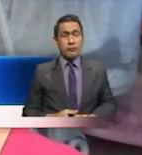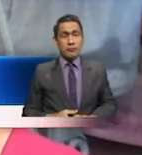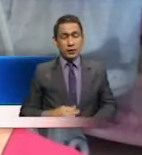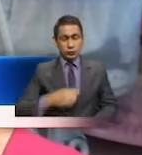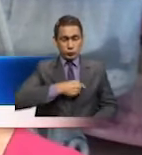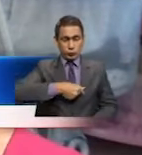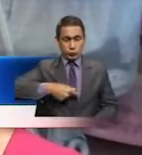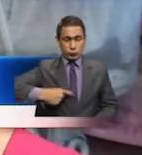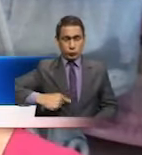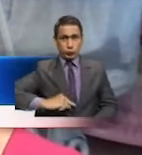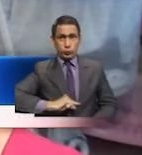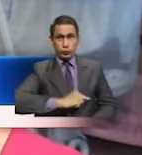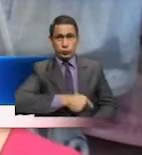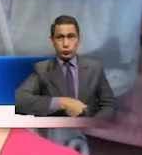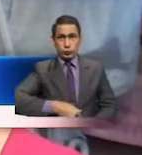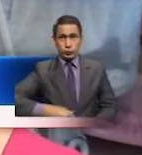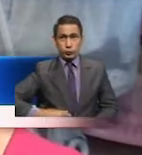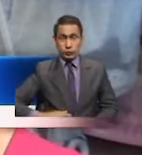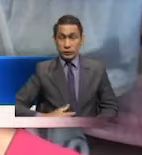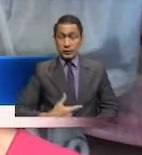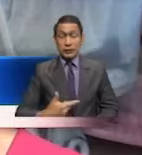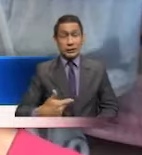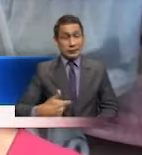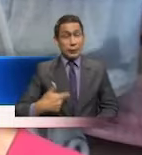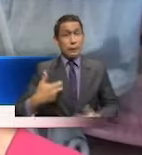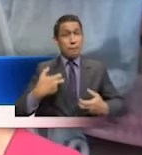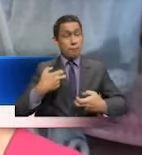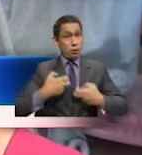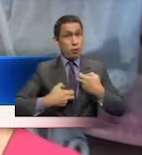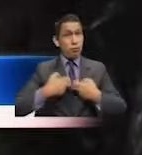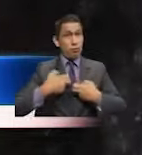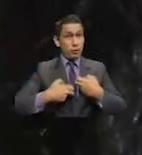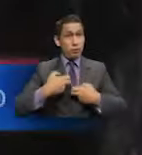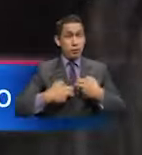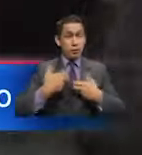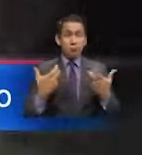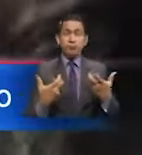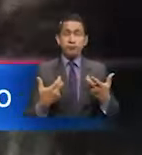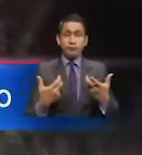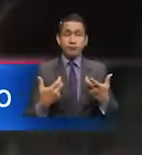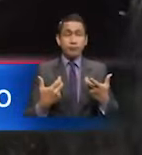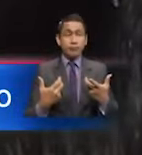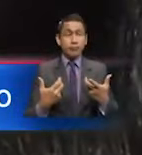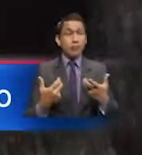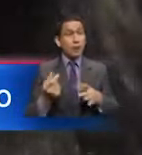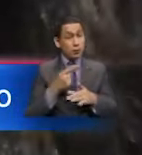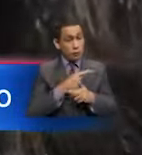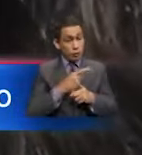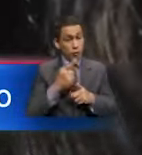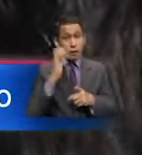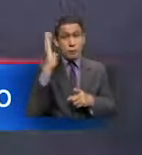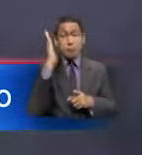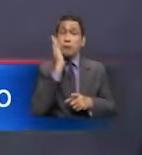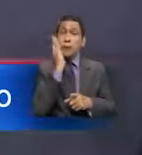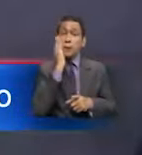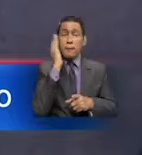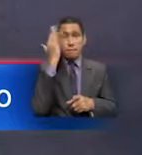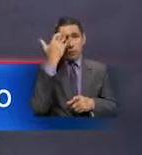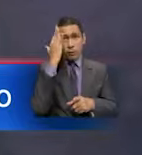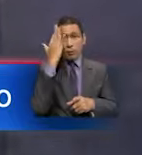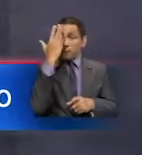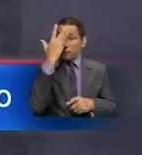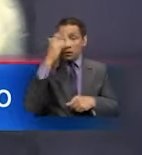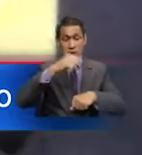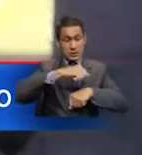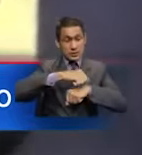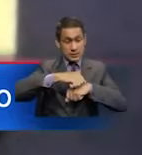biliar para que por lo menos sude un poquito y pueda ella tener un poco más de vida. Sin embargo, esta madre está desesperada, pues esta operación